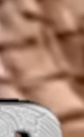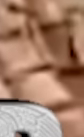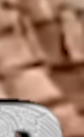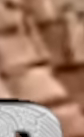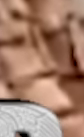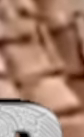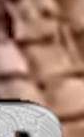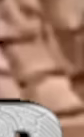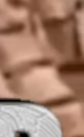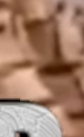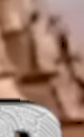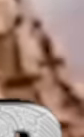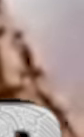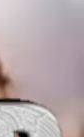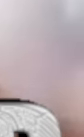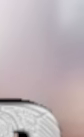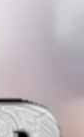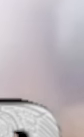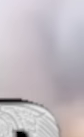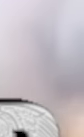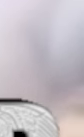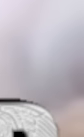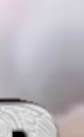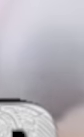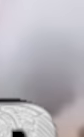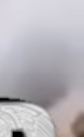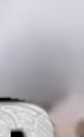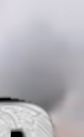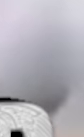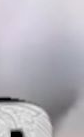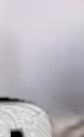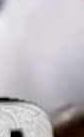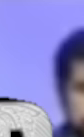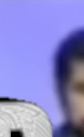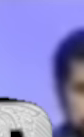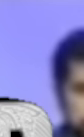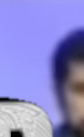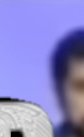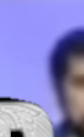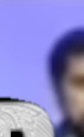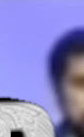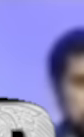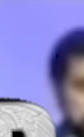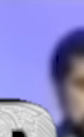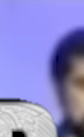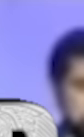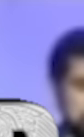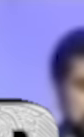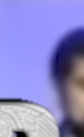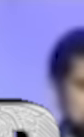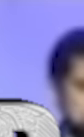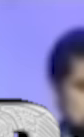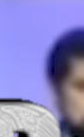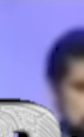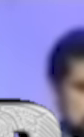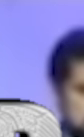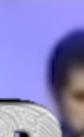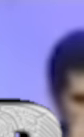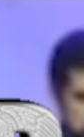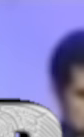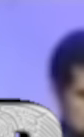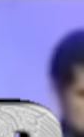y abramos el debate y pues bueno ciudadanos toda la información que vaya saliendo referente a este tema La estaremos tratando